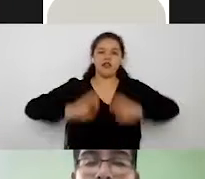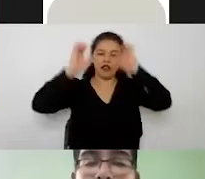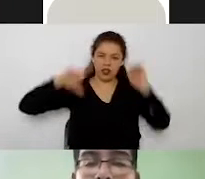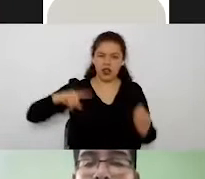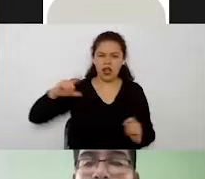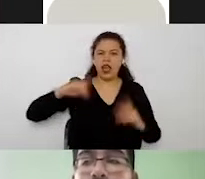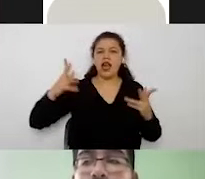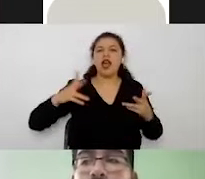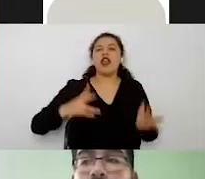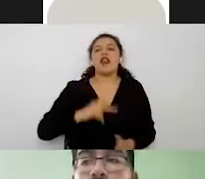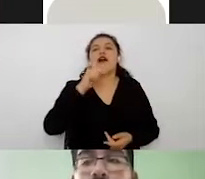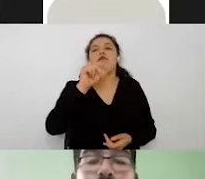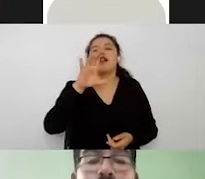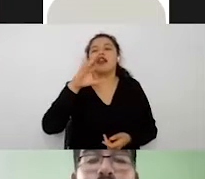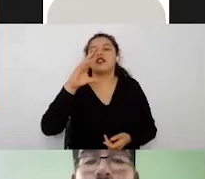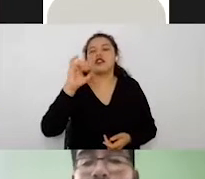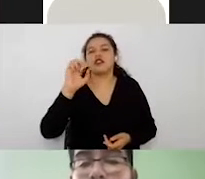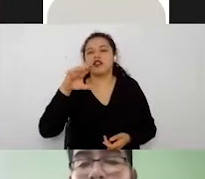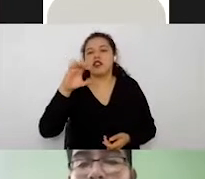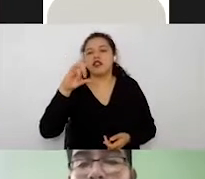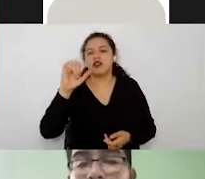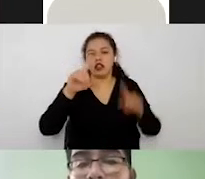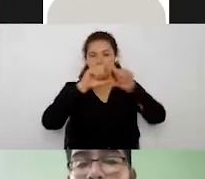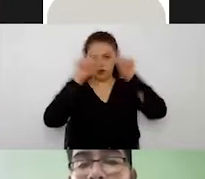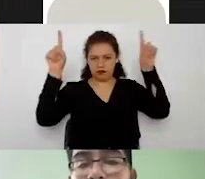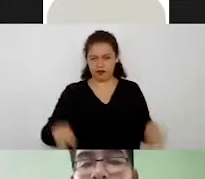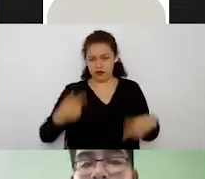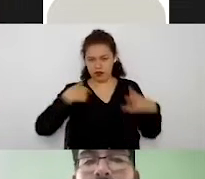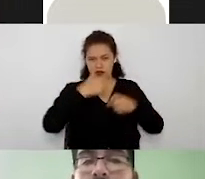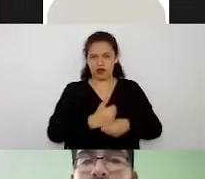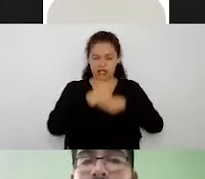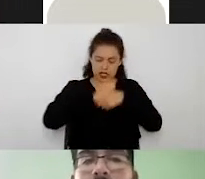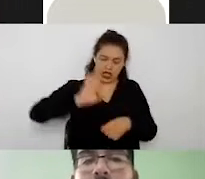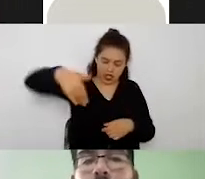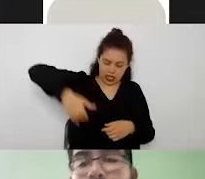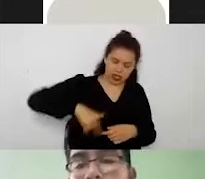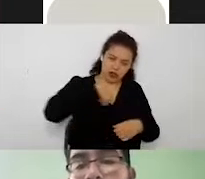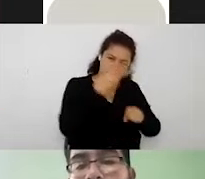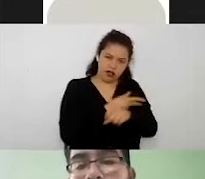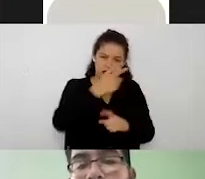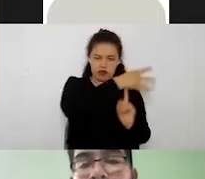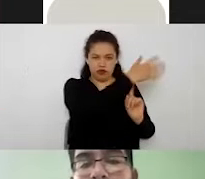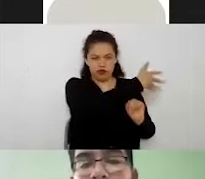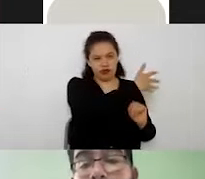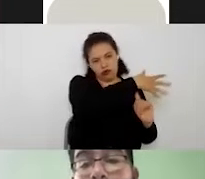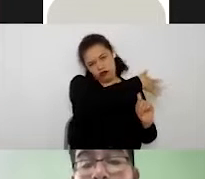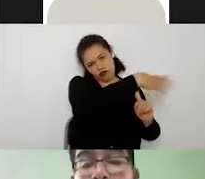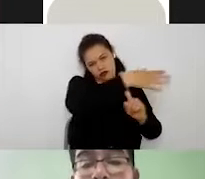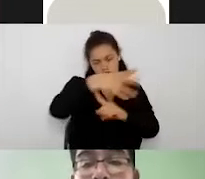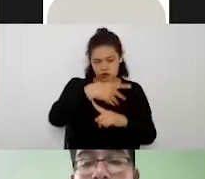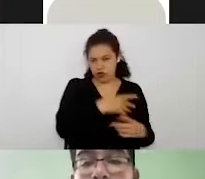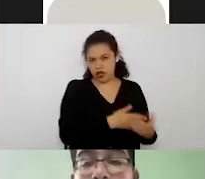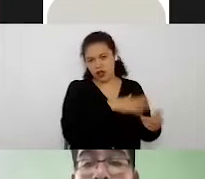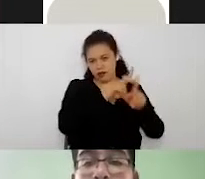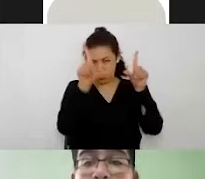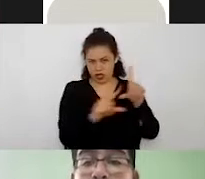Nacional, y sufrimos o yo sufro un accidente y me llevan en ambulancia. Y como es Palacio